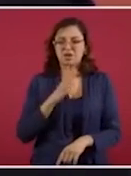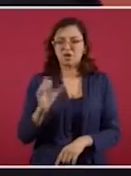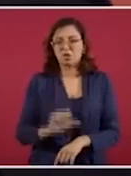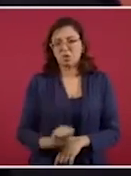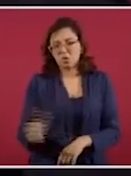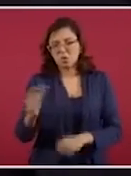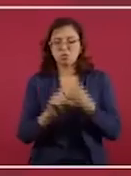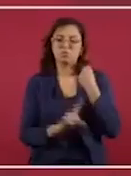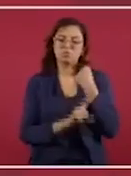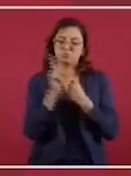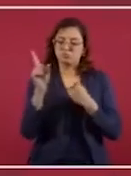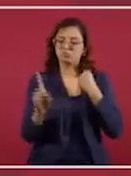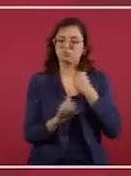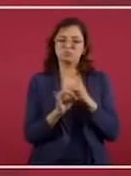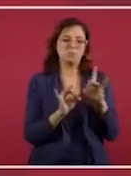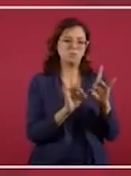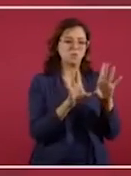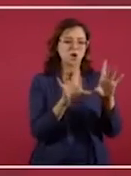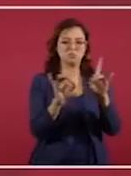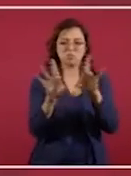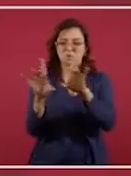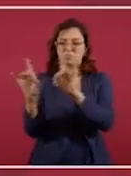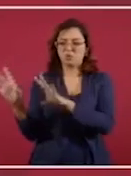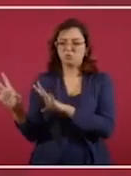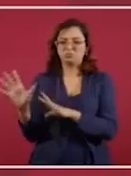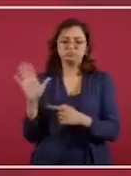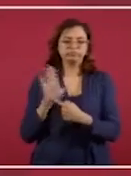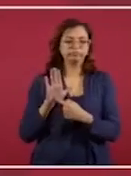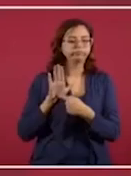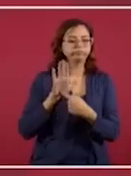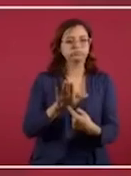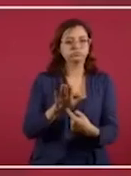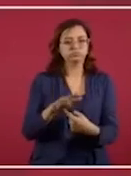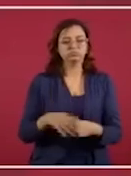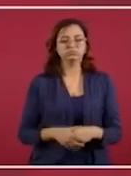situaciones irracionales que se presentan, ¿sí?